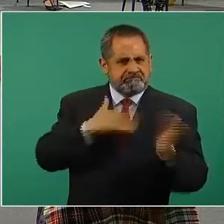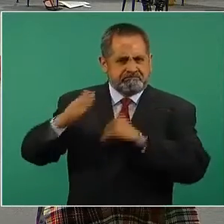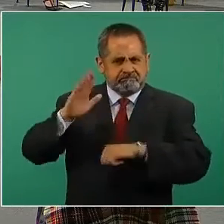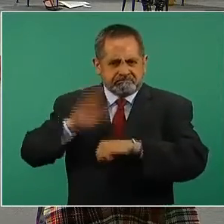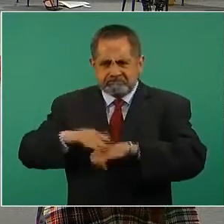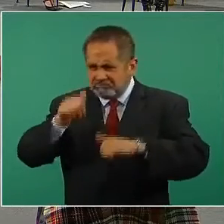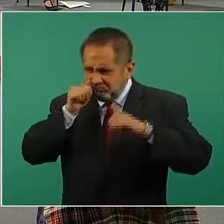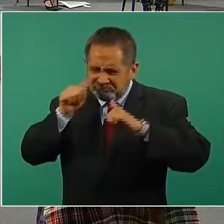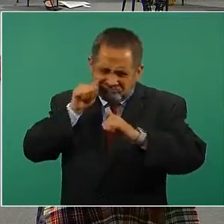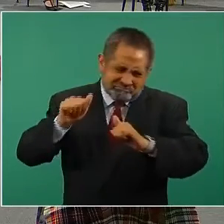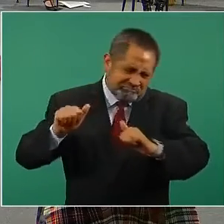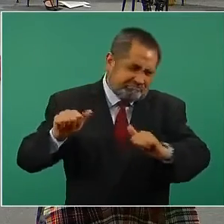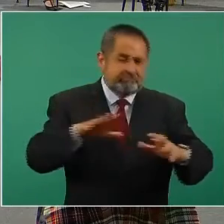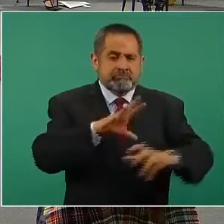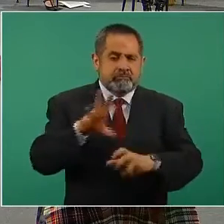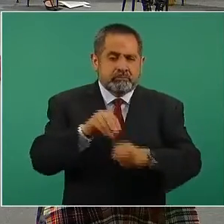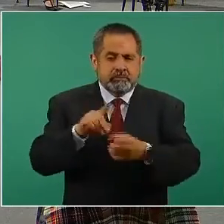Seguimos.